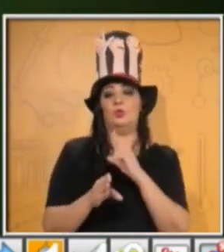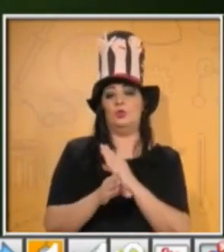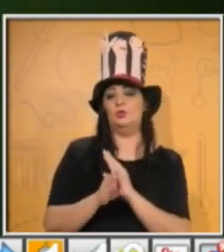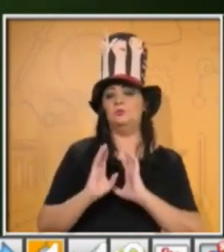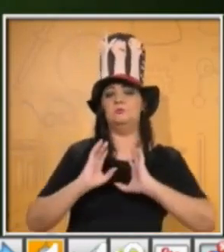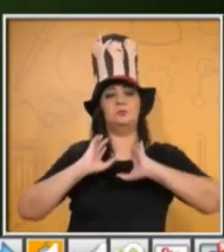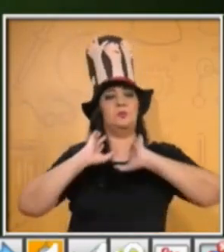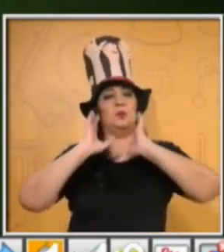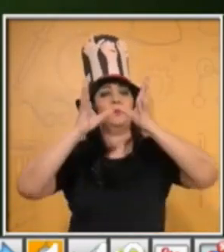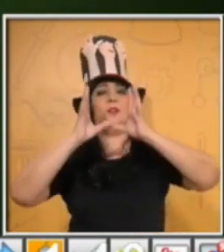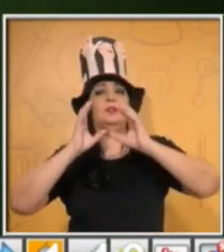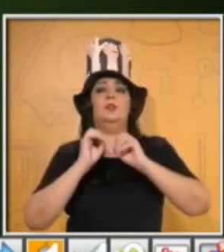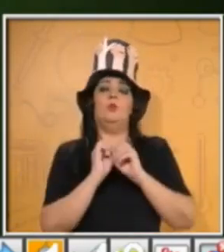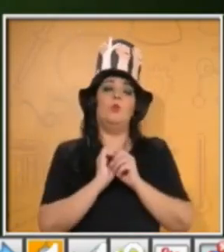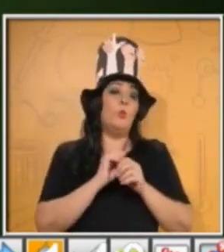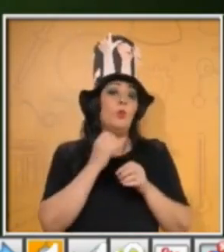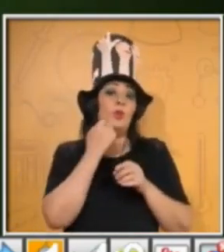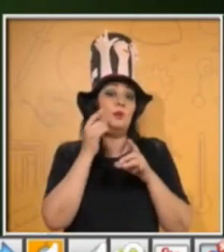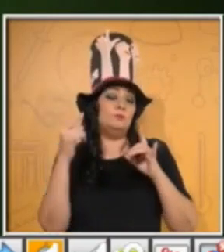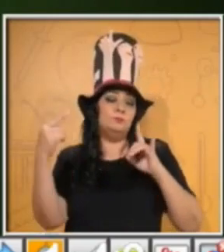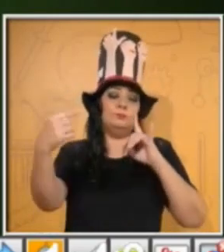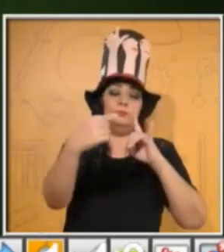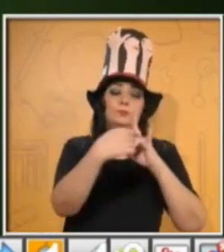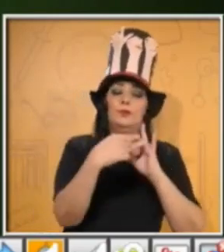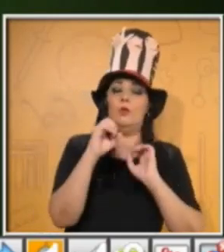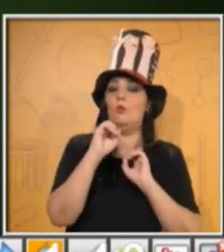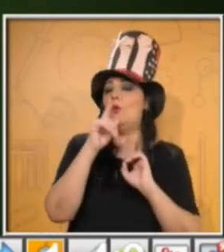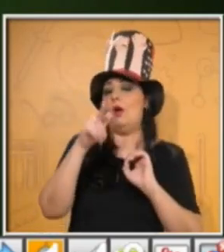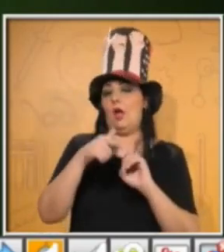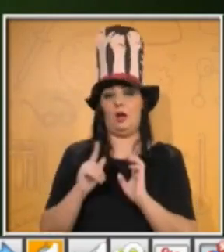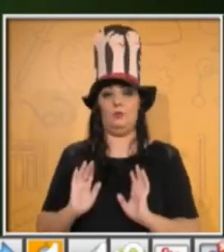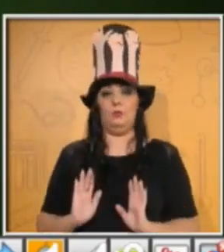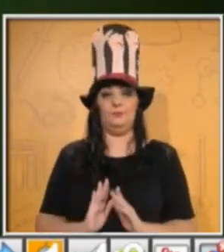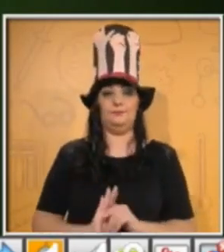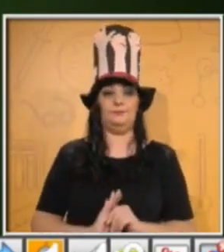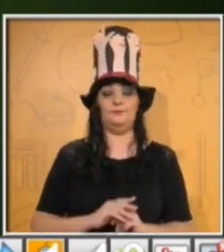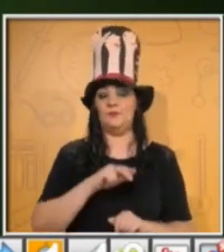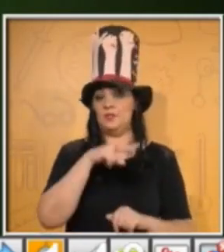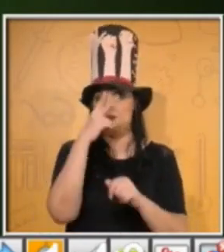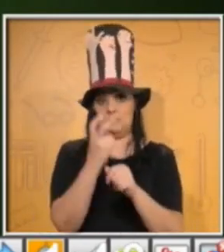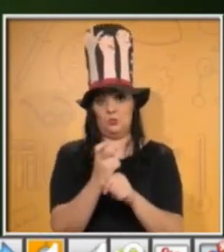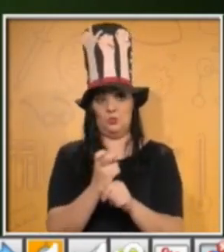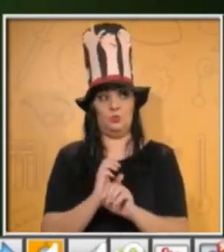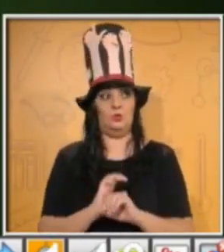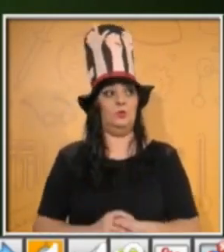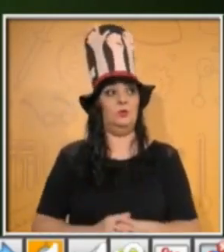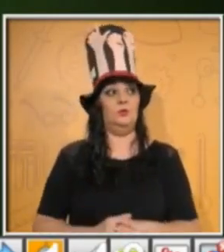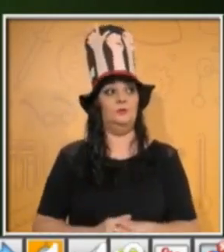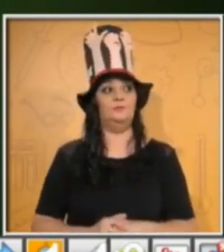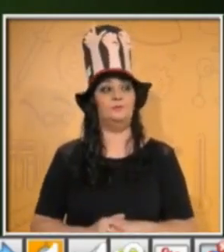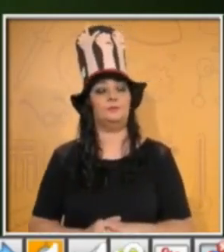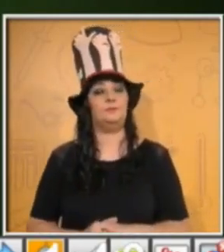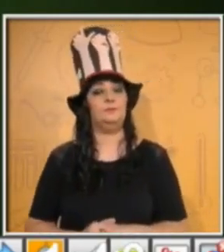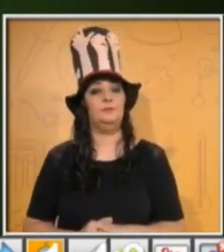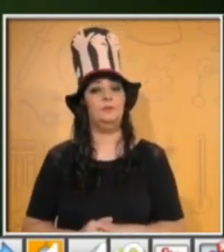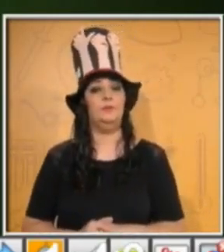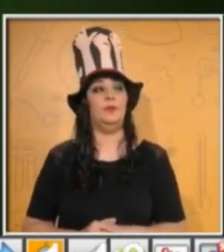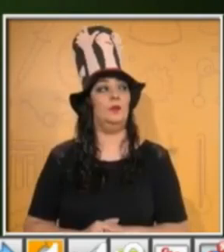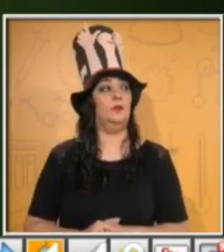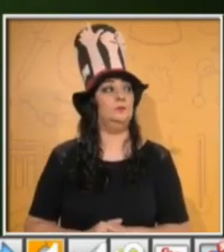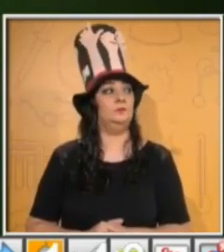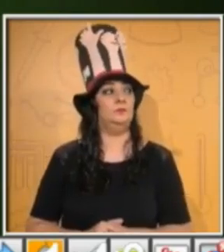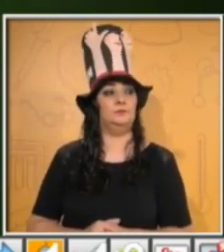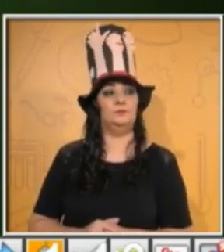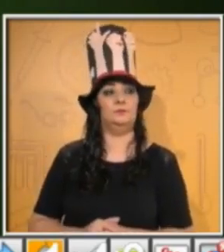alguna pelota o tratando de meter la pelota en una portería. Y segundo, maestro. El segundo.